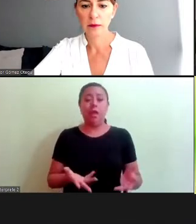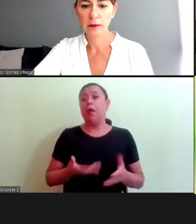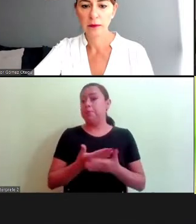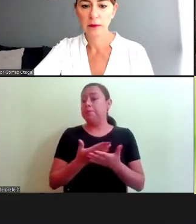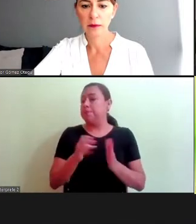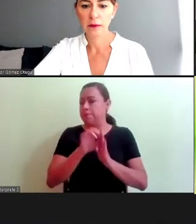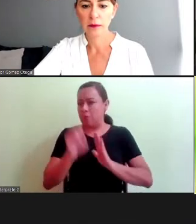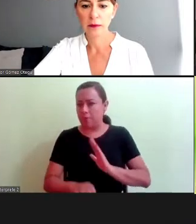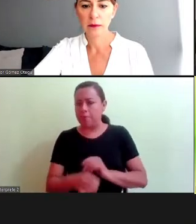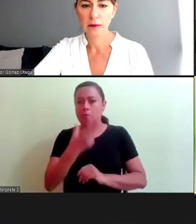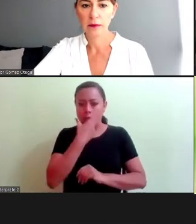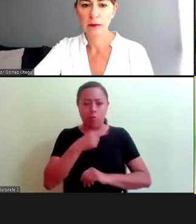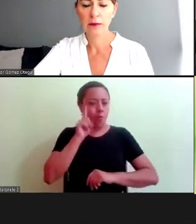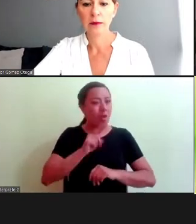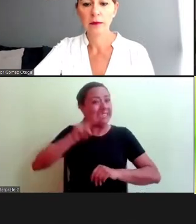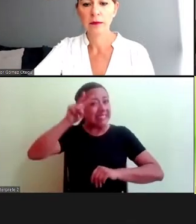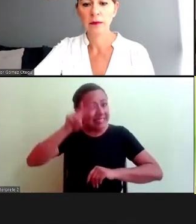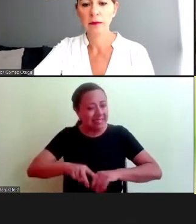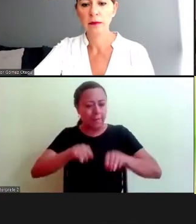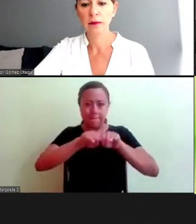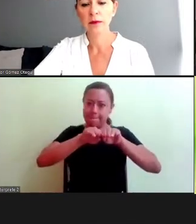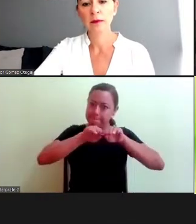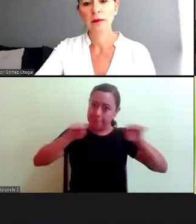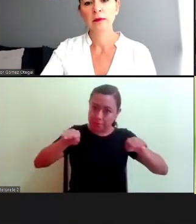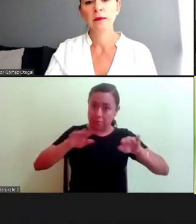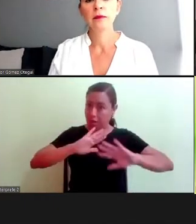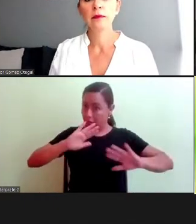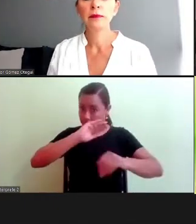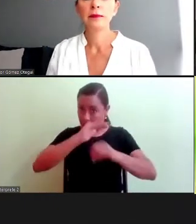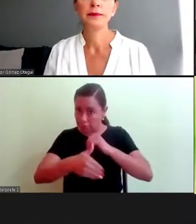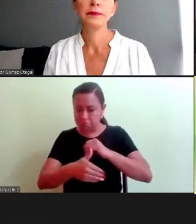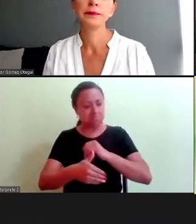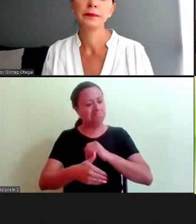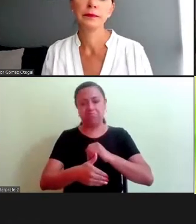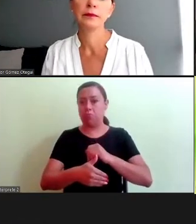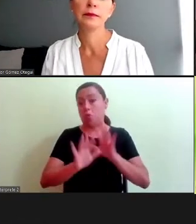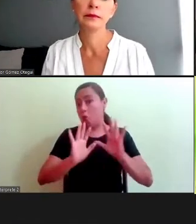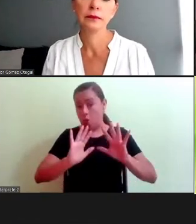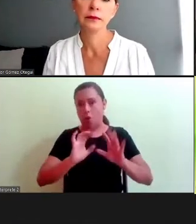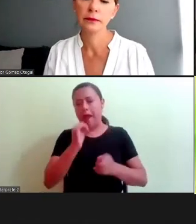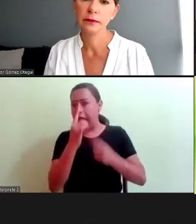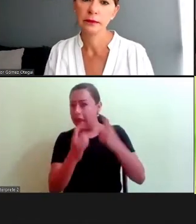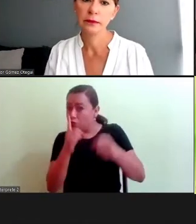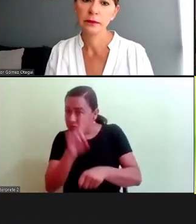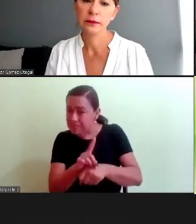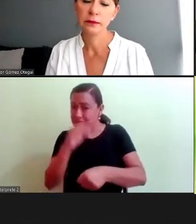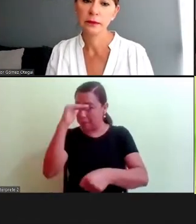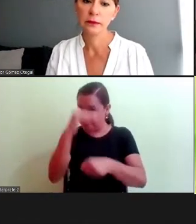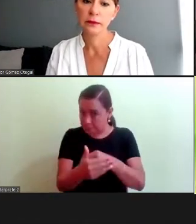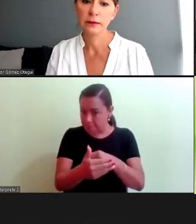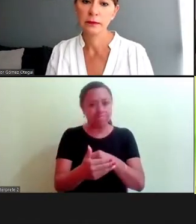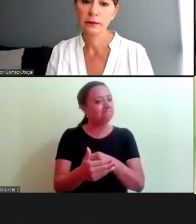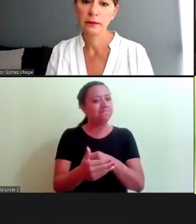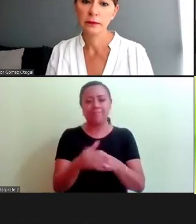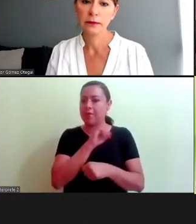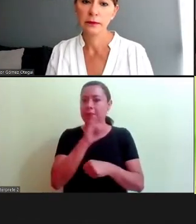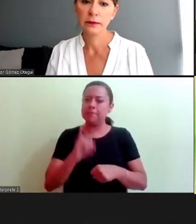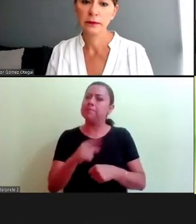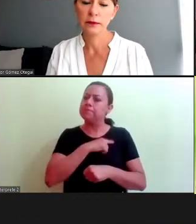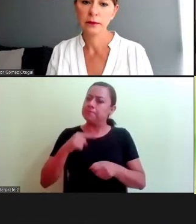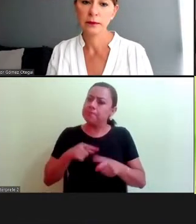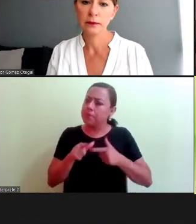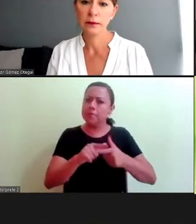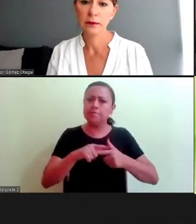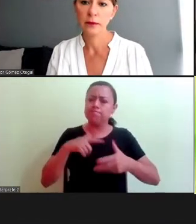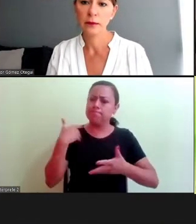igualdad sustantiva entre hombres y mujeres no ha parado y tampoco lo hará. Seguiremos en el camino para lograr erradicar